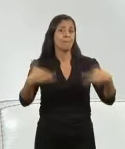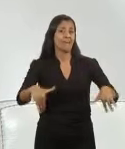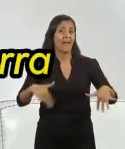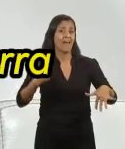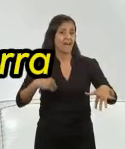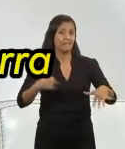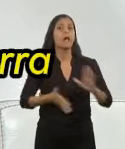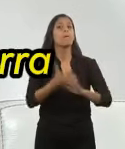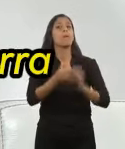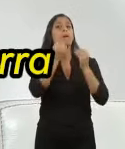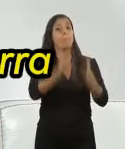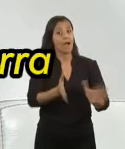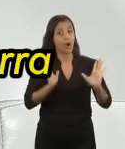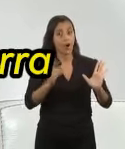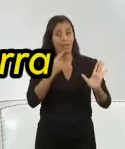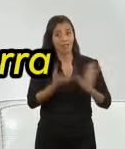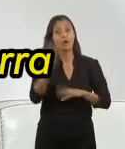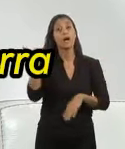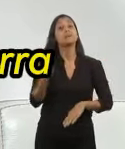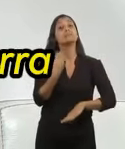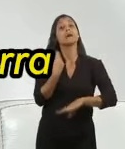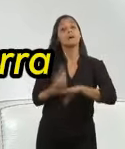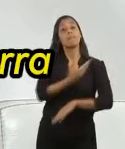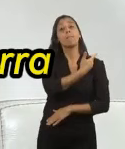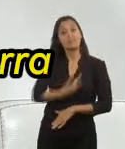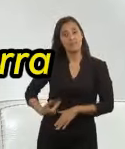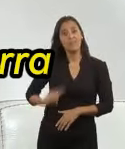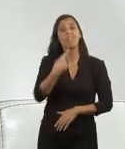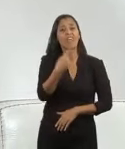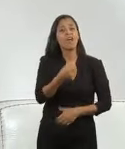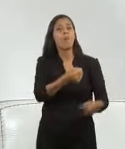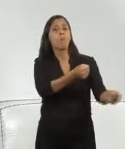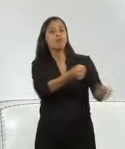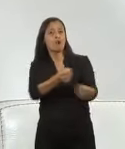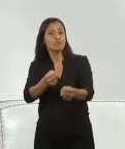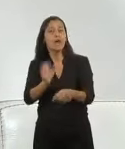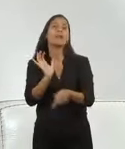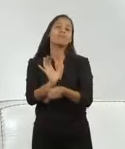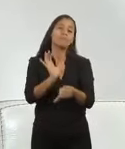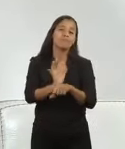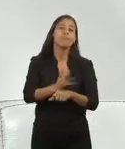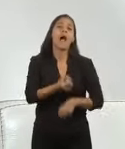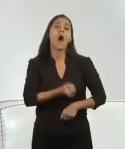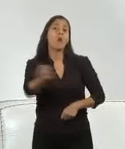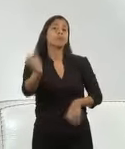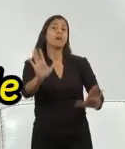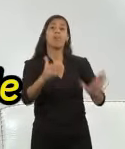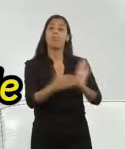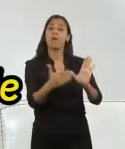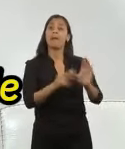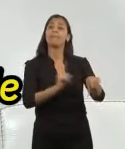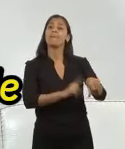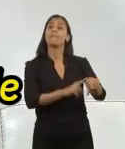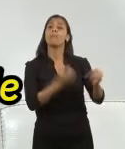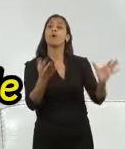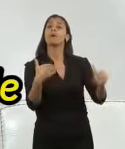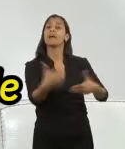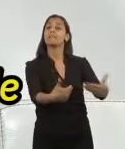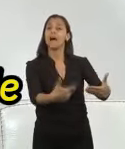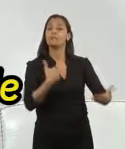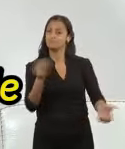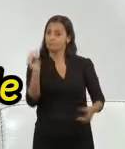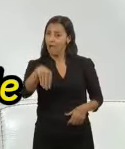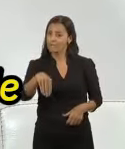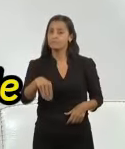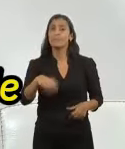y el presidente ayer dijo La motosierra final es cuestión de tiempo yo agrego